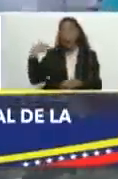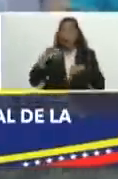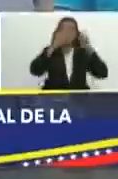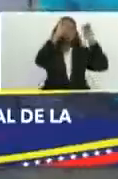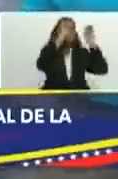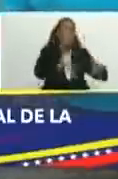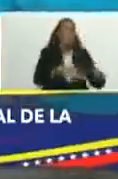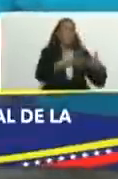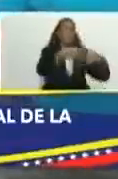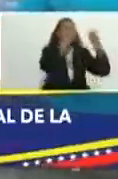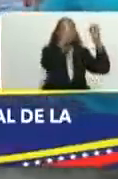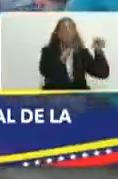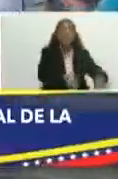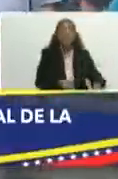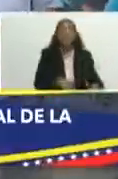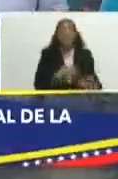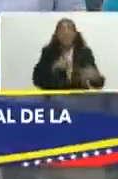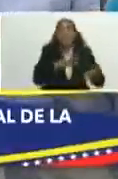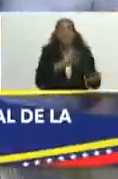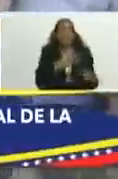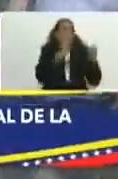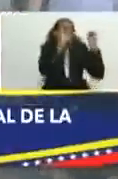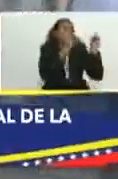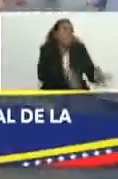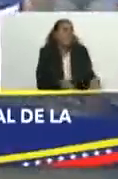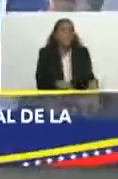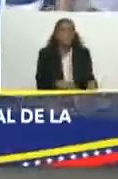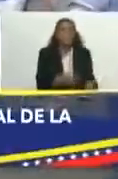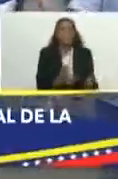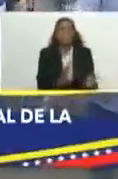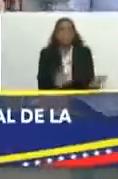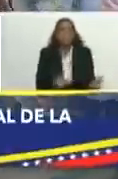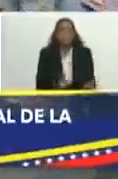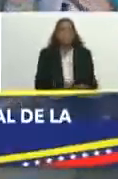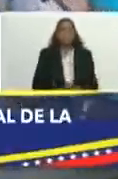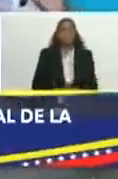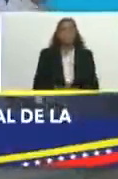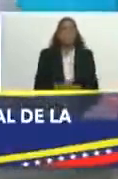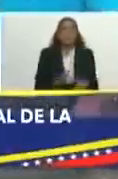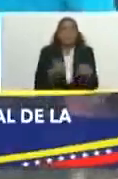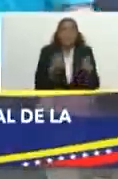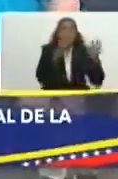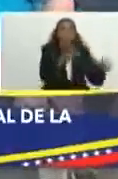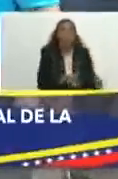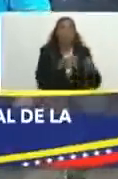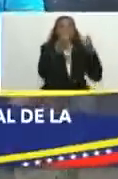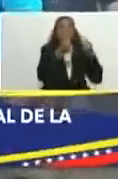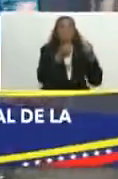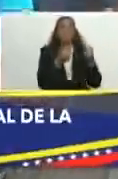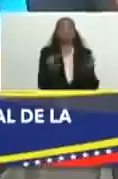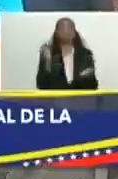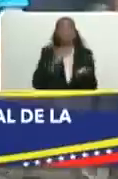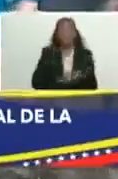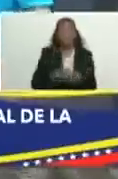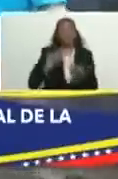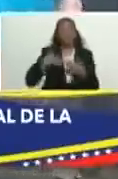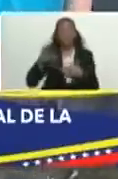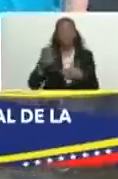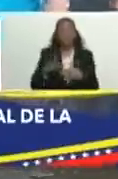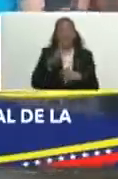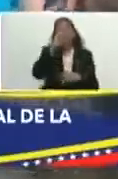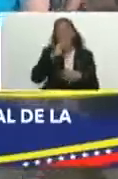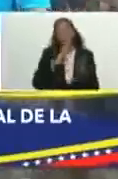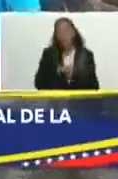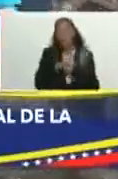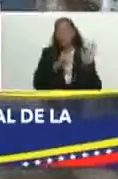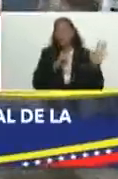norteamericano porque creía que le iba a hacer un daño definitivo a nuestra Venezuela. Así abandonaron empresas entre los años